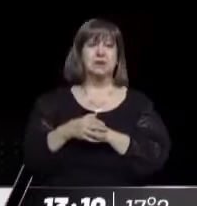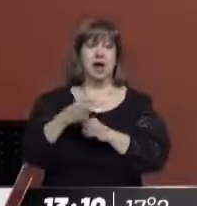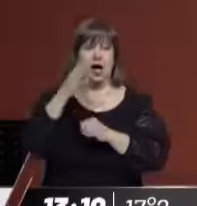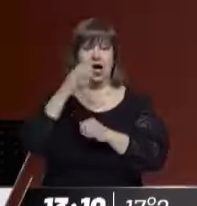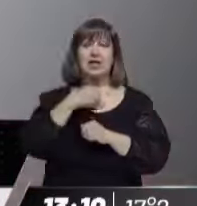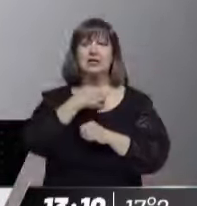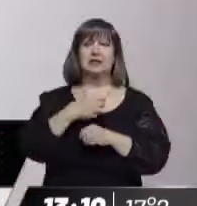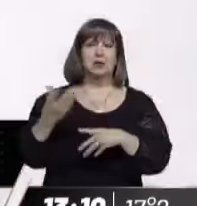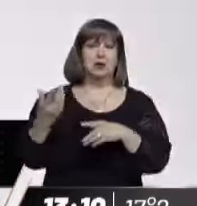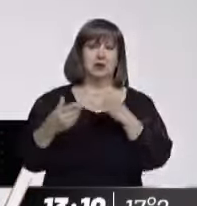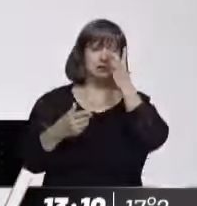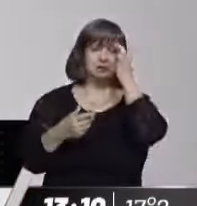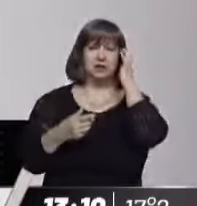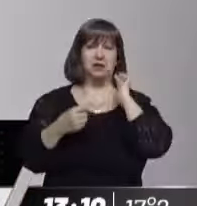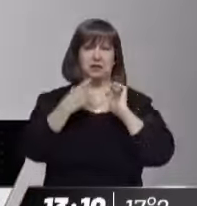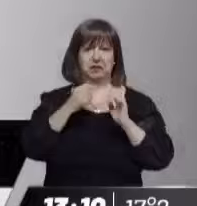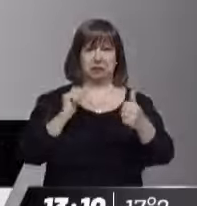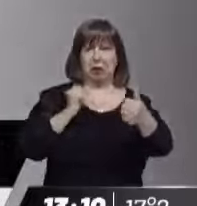Vení, vení.